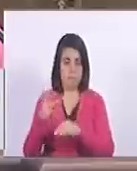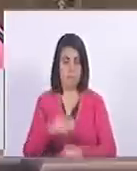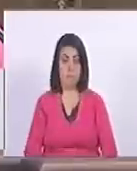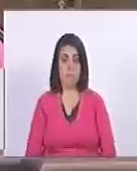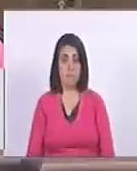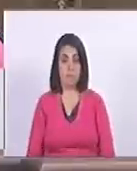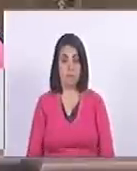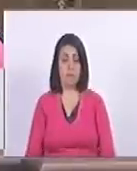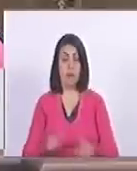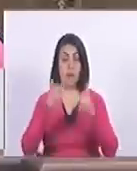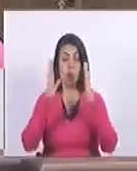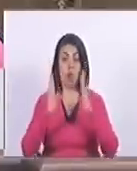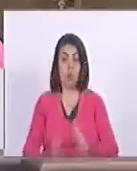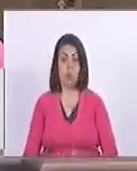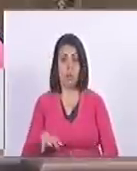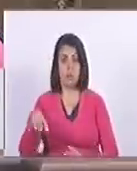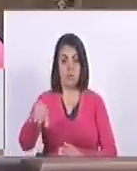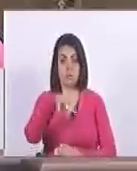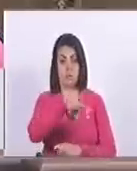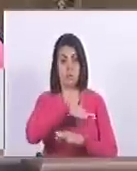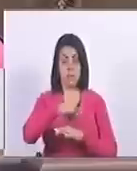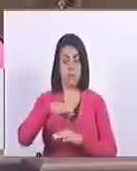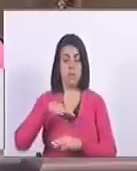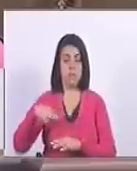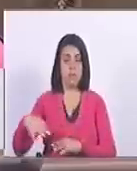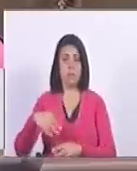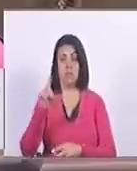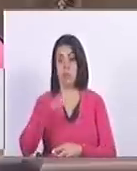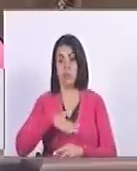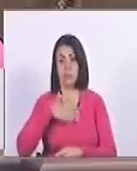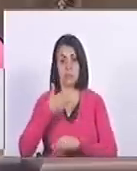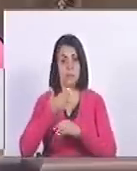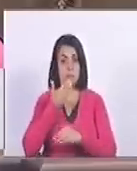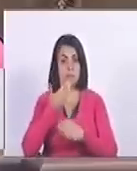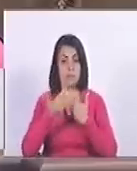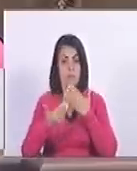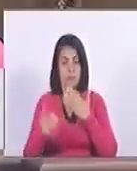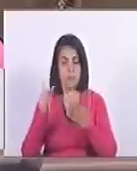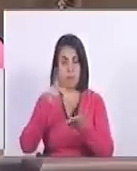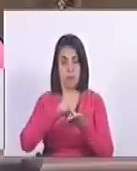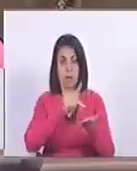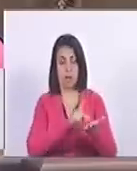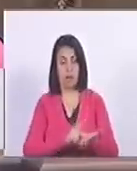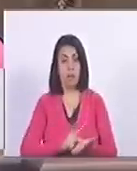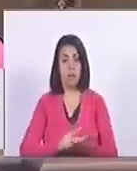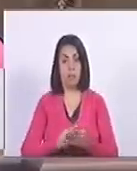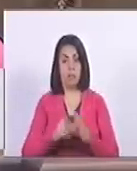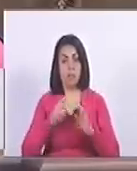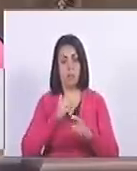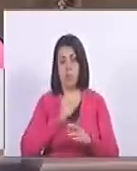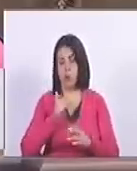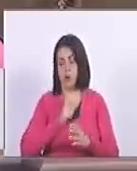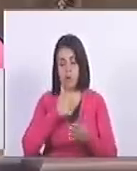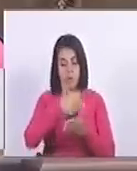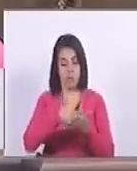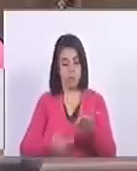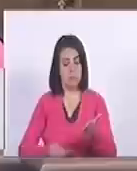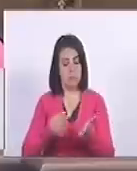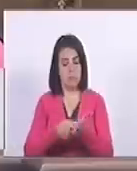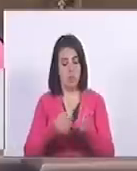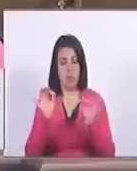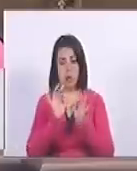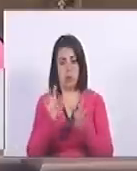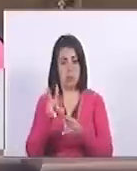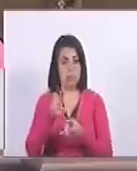18. Las autoridades estatales y municipales no podrán exigir la presentación de solvencias de cualquiera de las